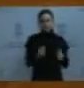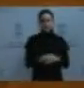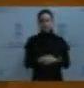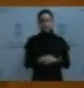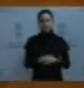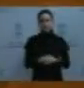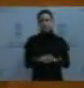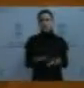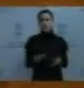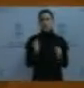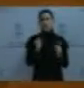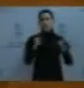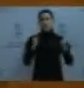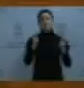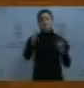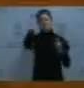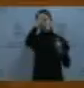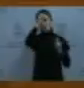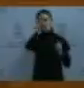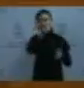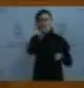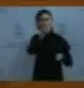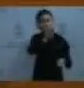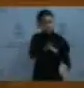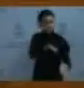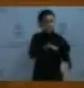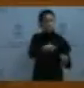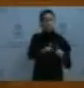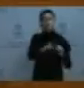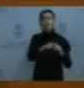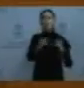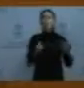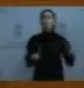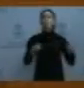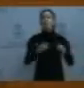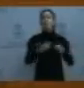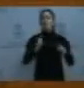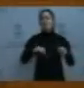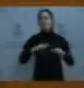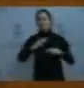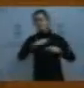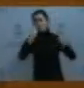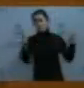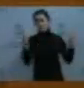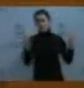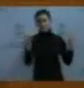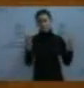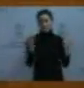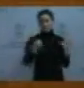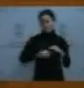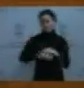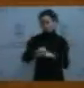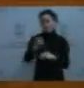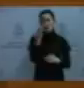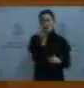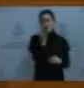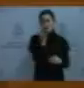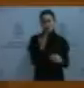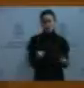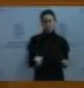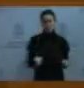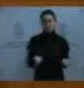Nuestra postura política, los centros concertados, al igual que los públicos, tienen que cubrir necesidad de escolarización y, si algún centro concertado,